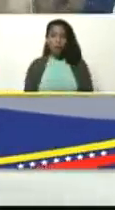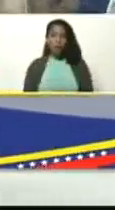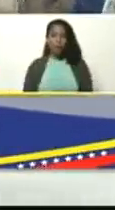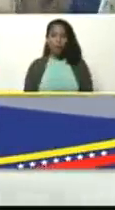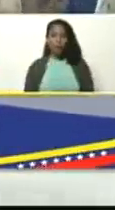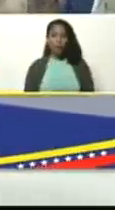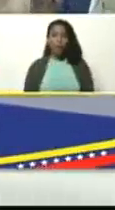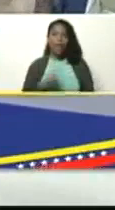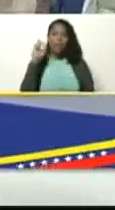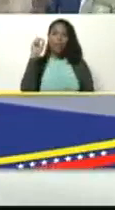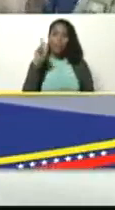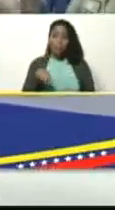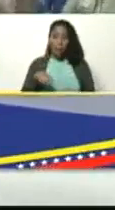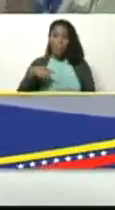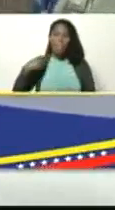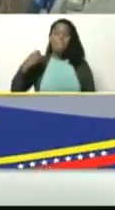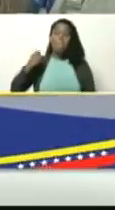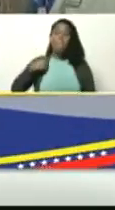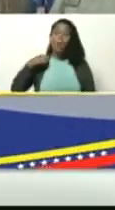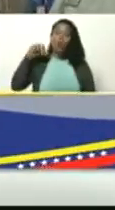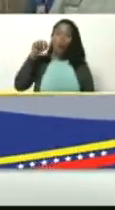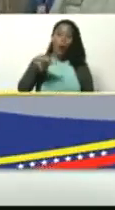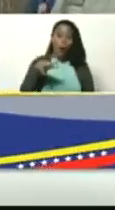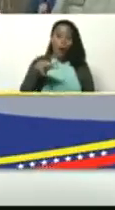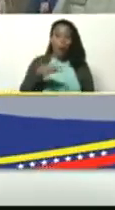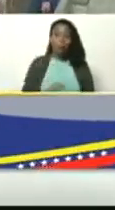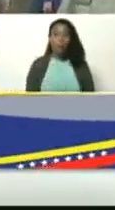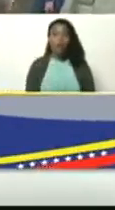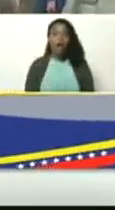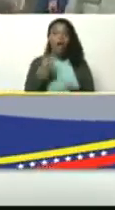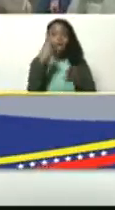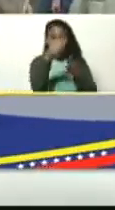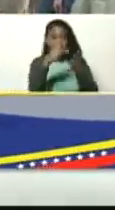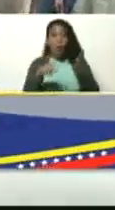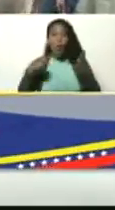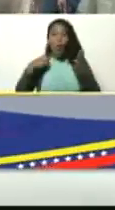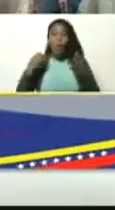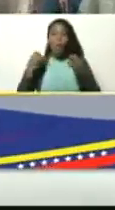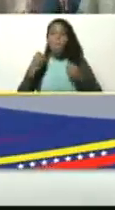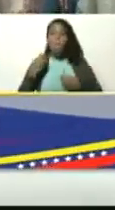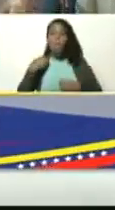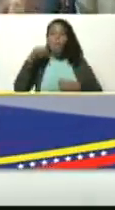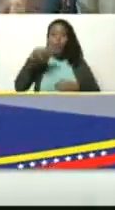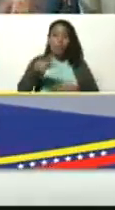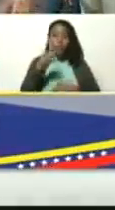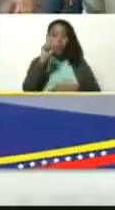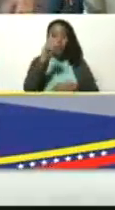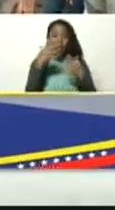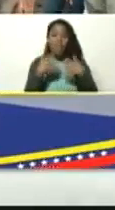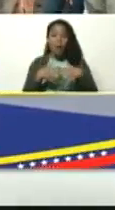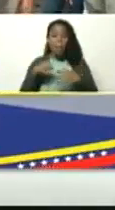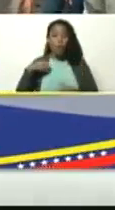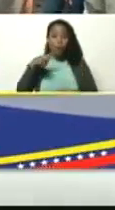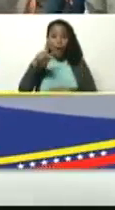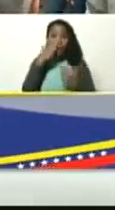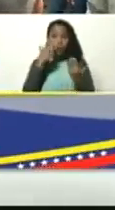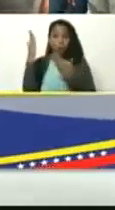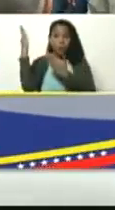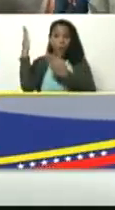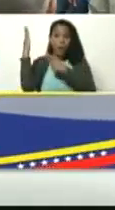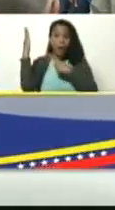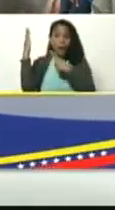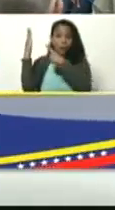también portugueses allí. Conseguí varios portugueses, entre ellos un industrial portugués. Esa imagen que ve es el